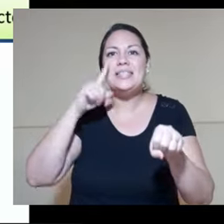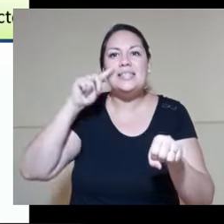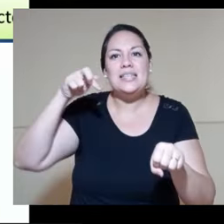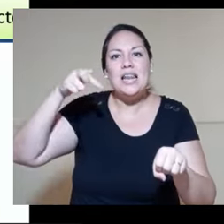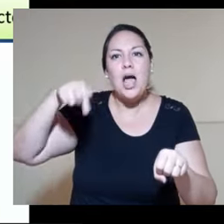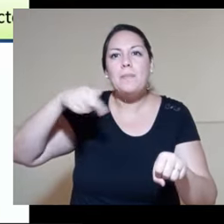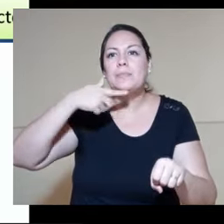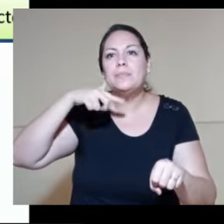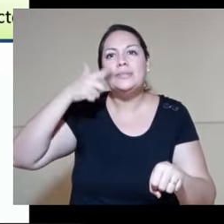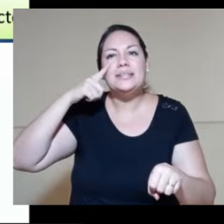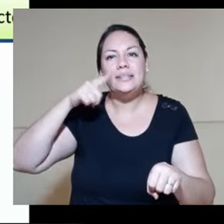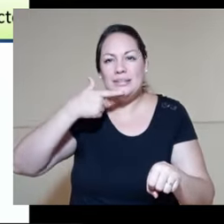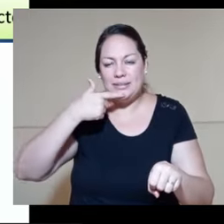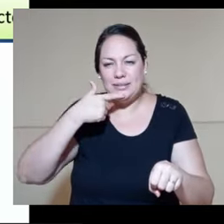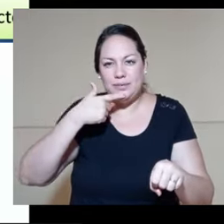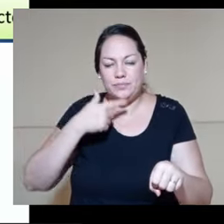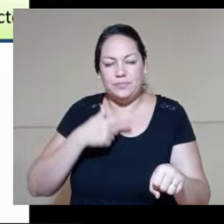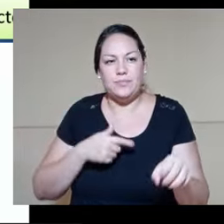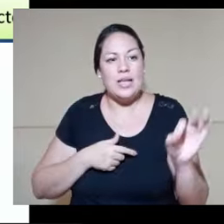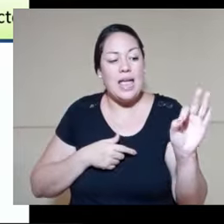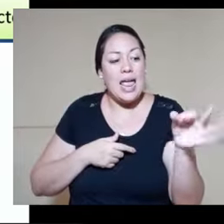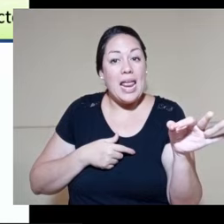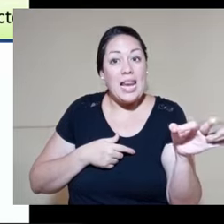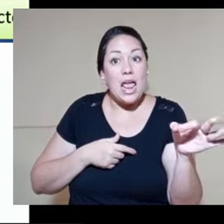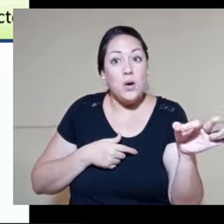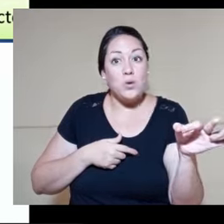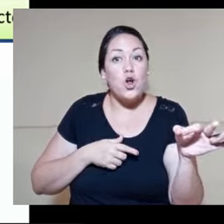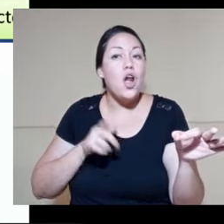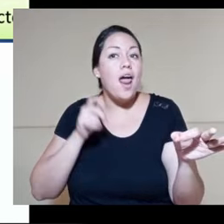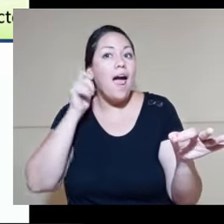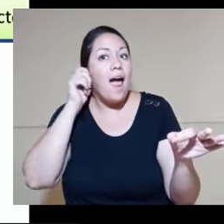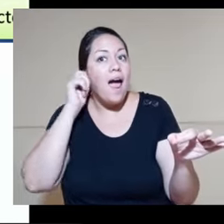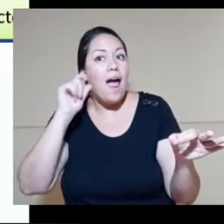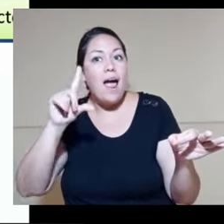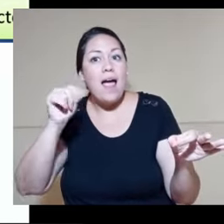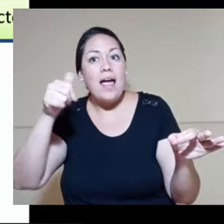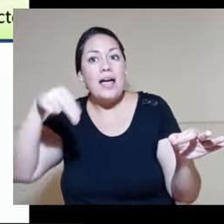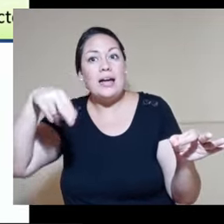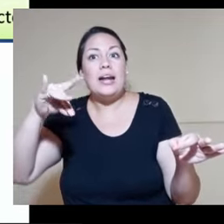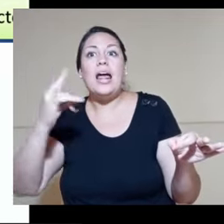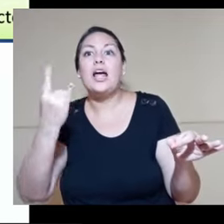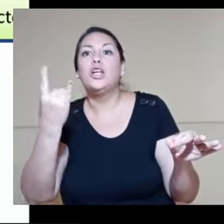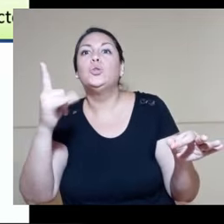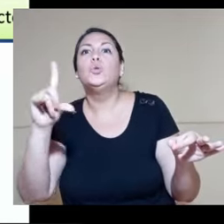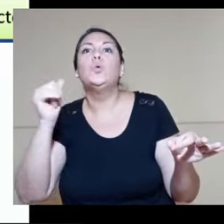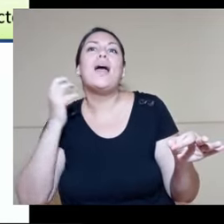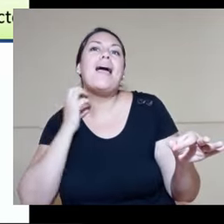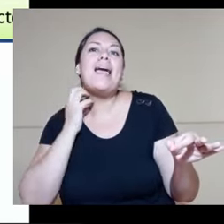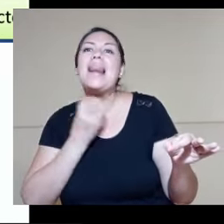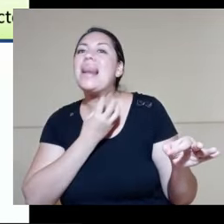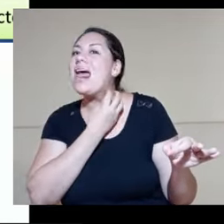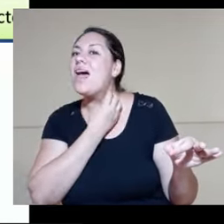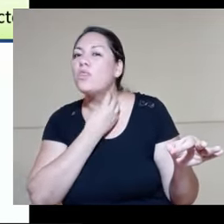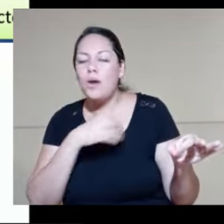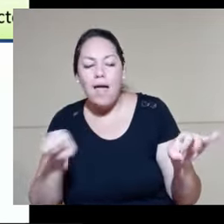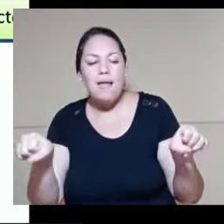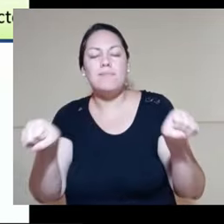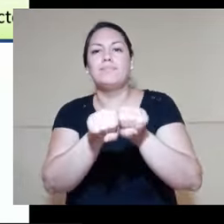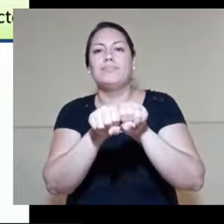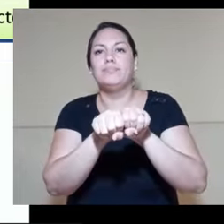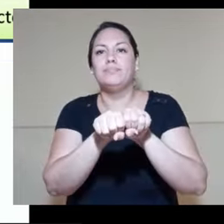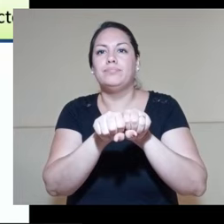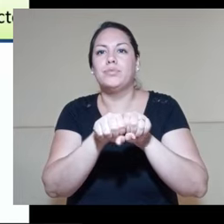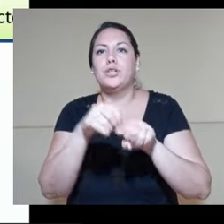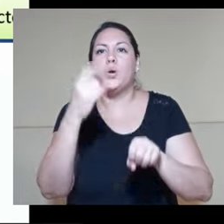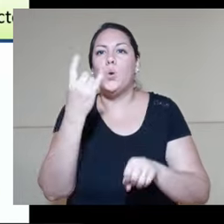neurona, lo que ya conocemos, que es lo que estamos viendo, es sinapsis. ¿Sí? Unión interneuronal de tipo